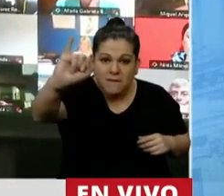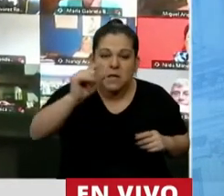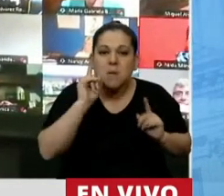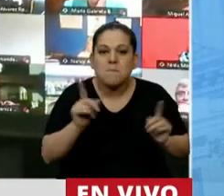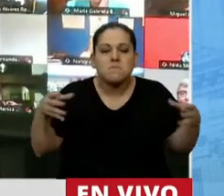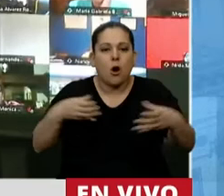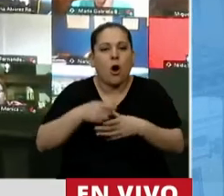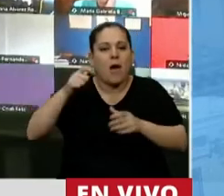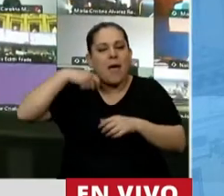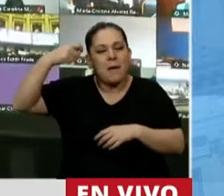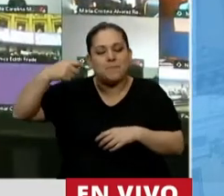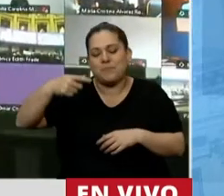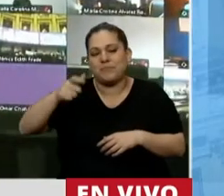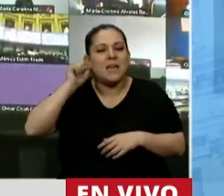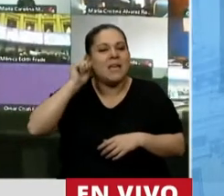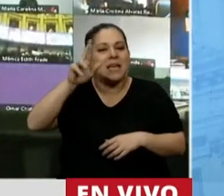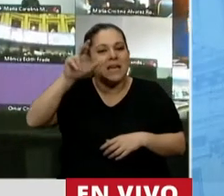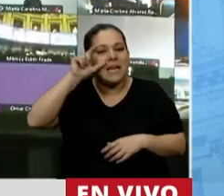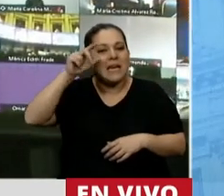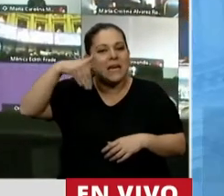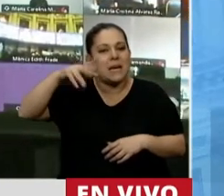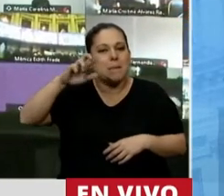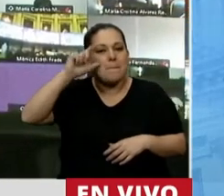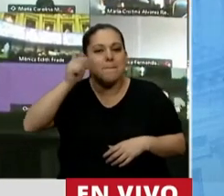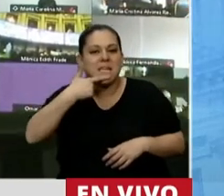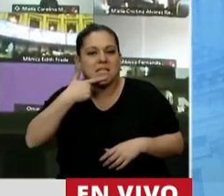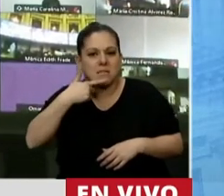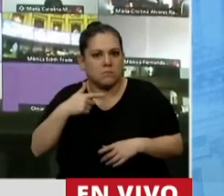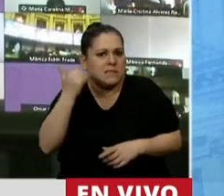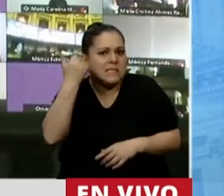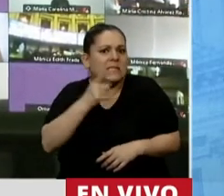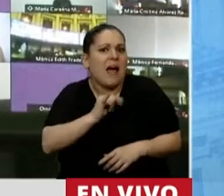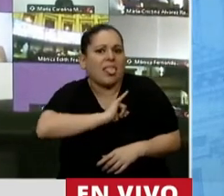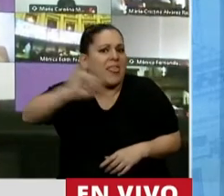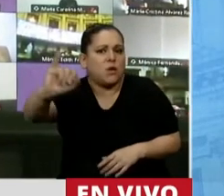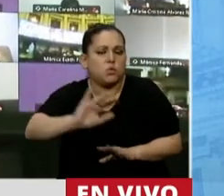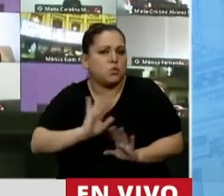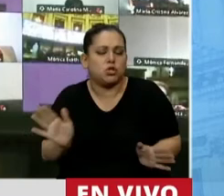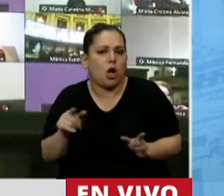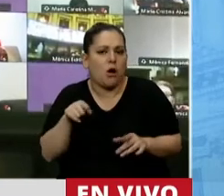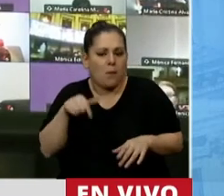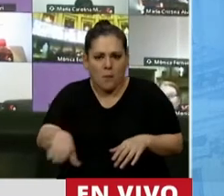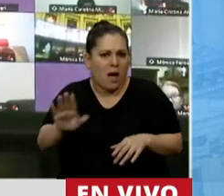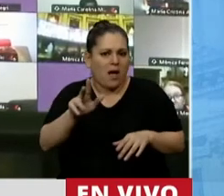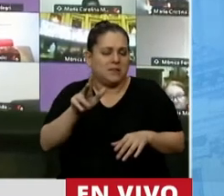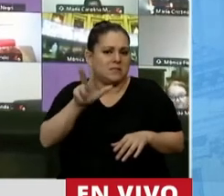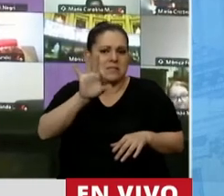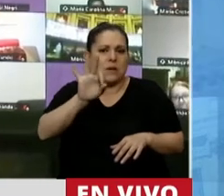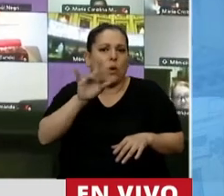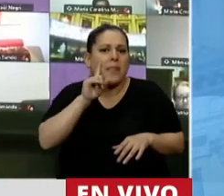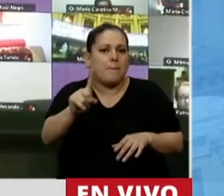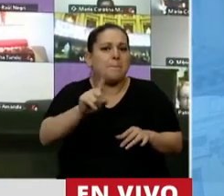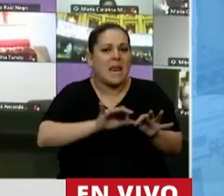Greenpeace denunció en más de 50.000 hectáreas en lo que va de la pandemia? Por otra